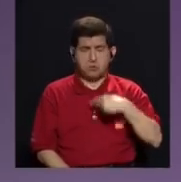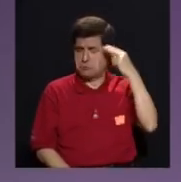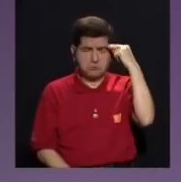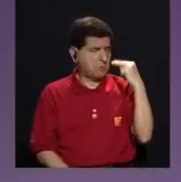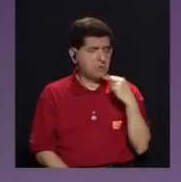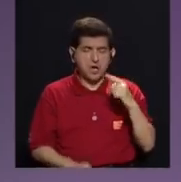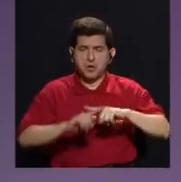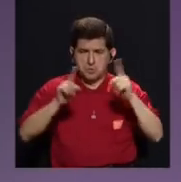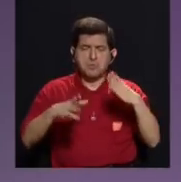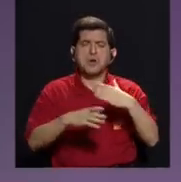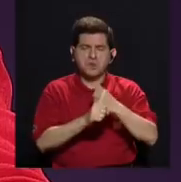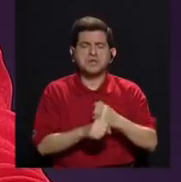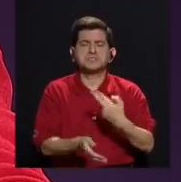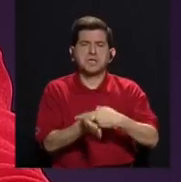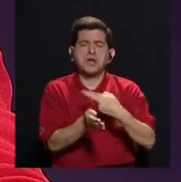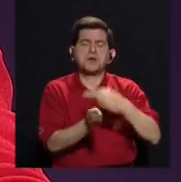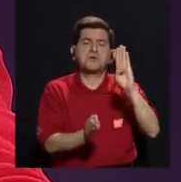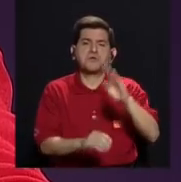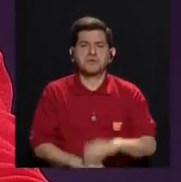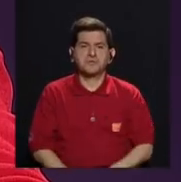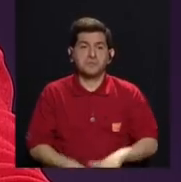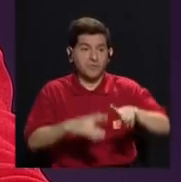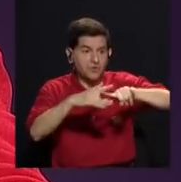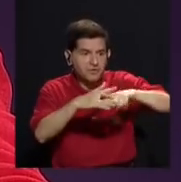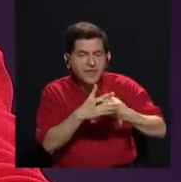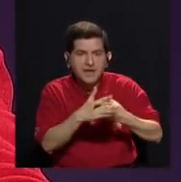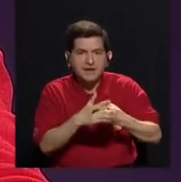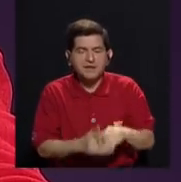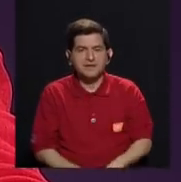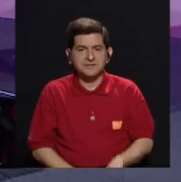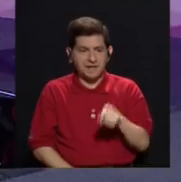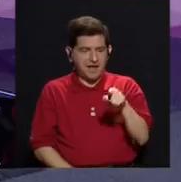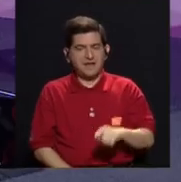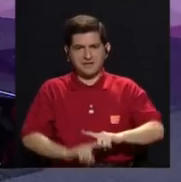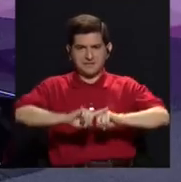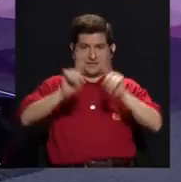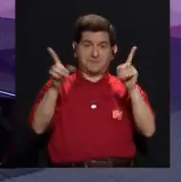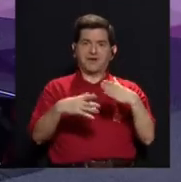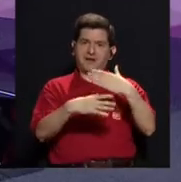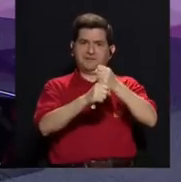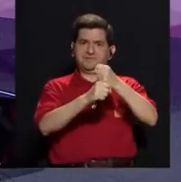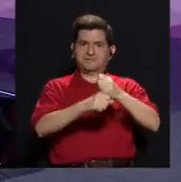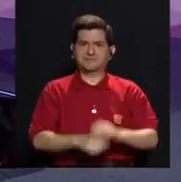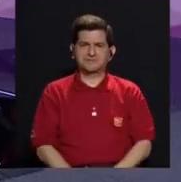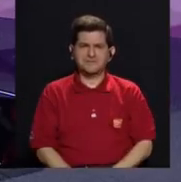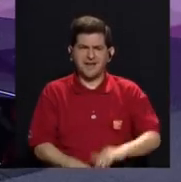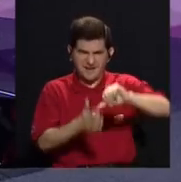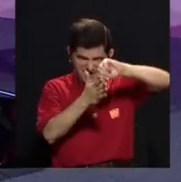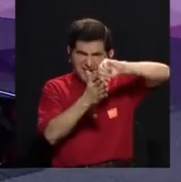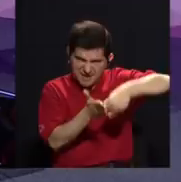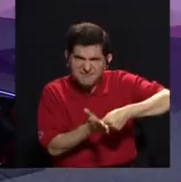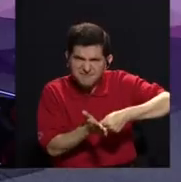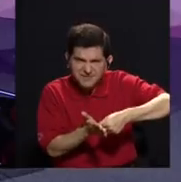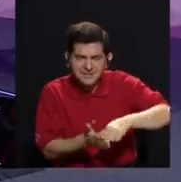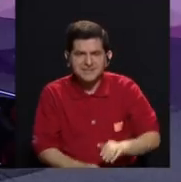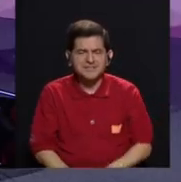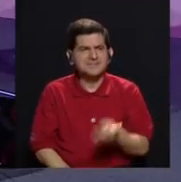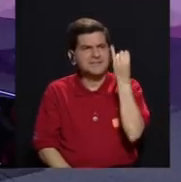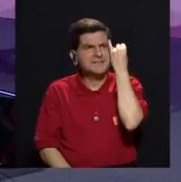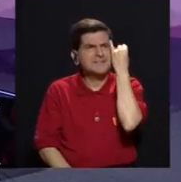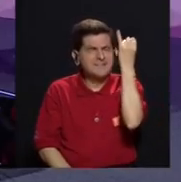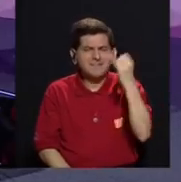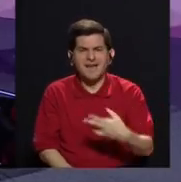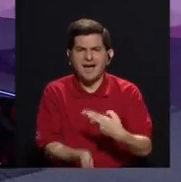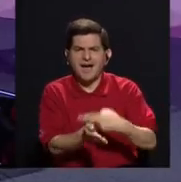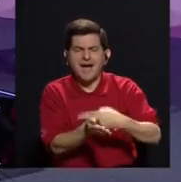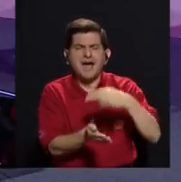soy negro pero hago bomba así que de entrada te hacen esa salvedad por lo cual reafirma o ratifica la idea de que